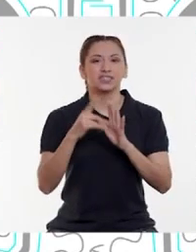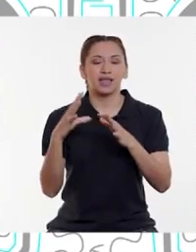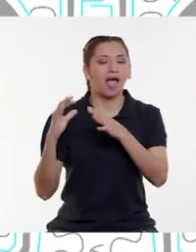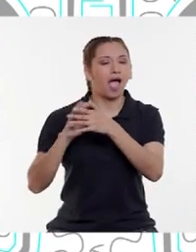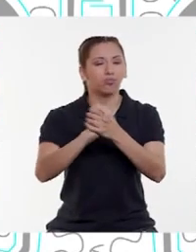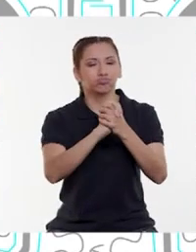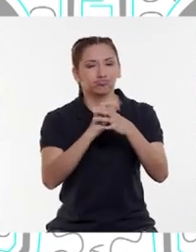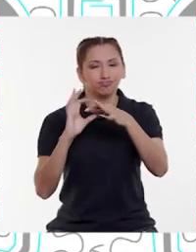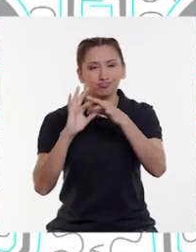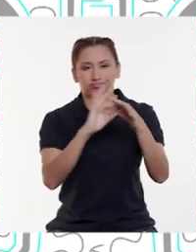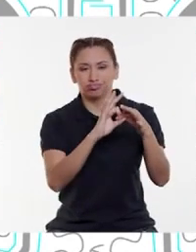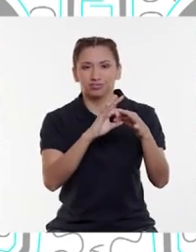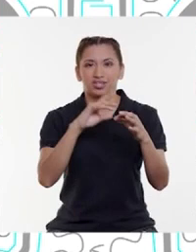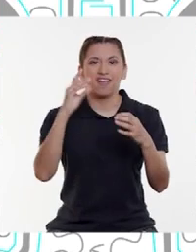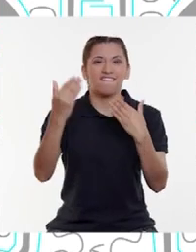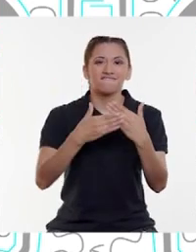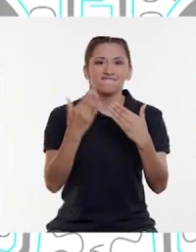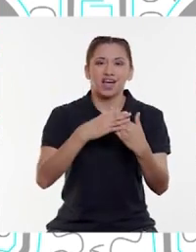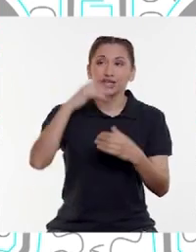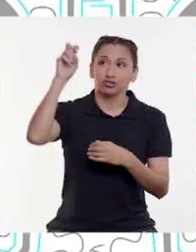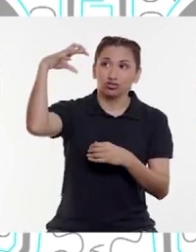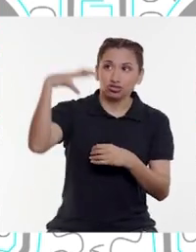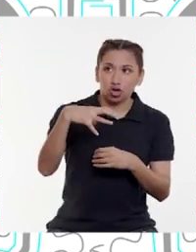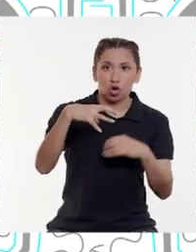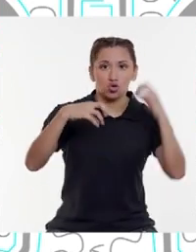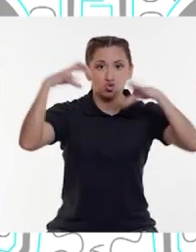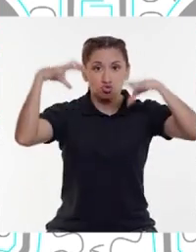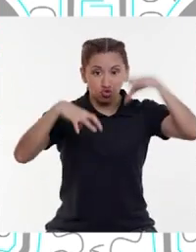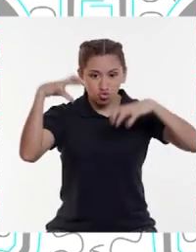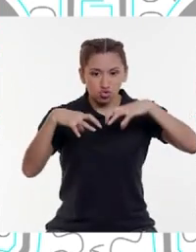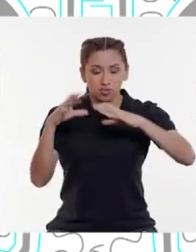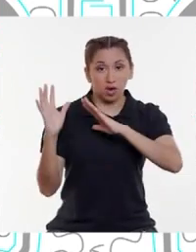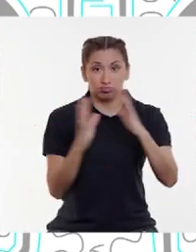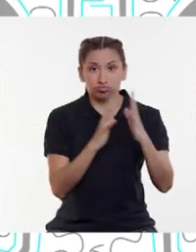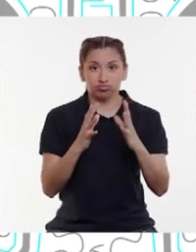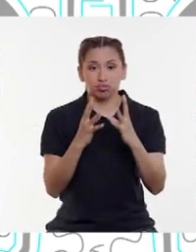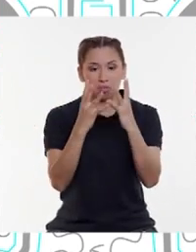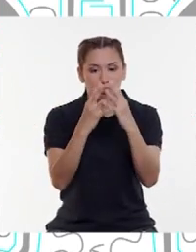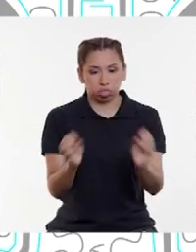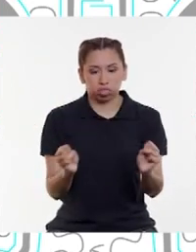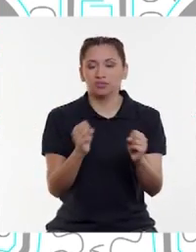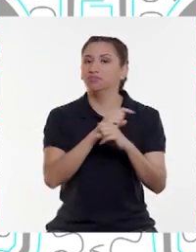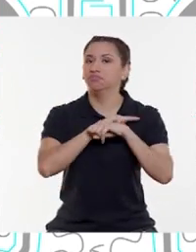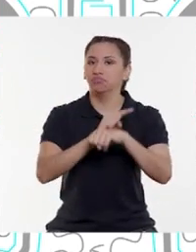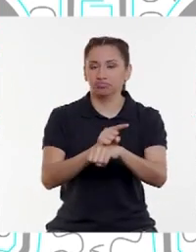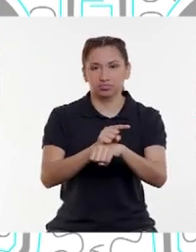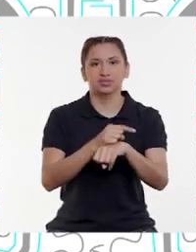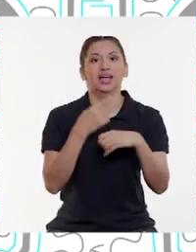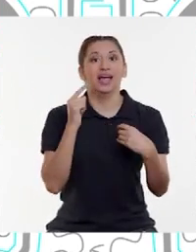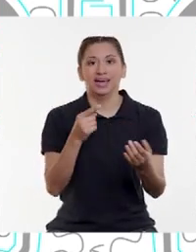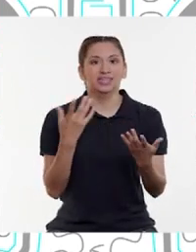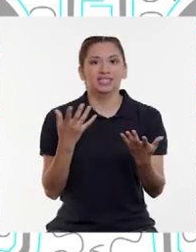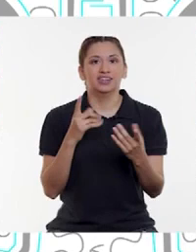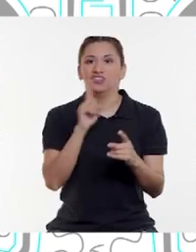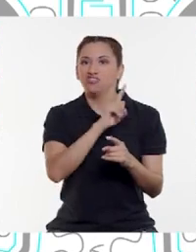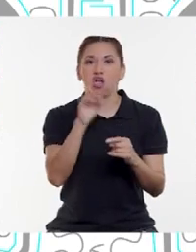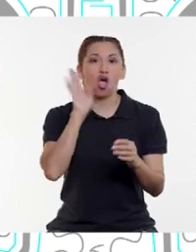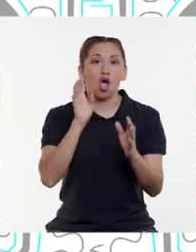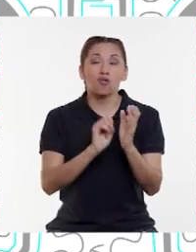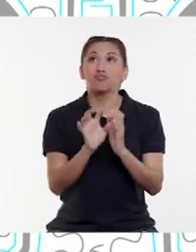descomponen rápidamente con el sol, la lluvia, el viento o la humedad, lo que los hace